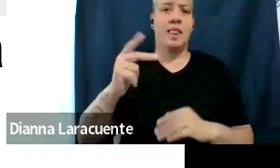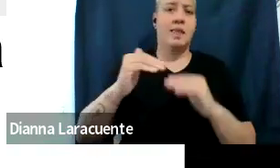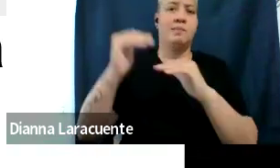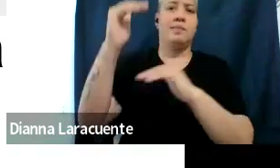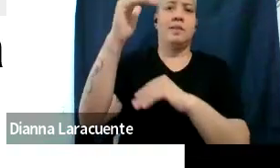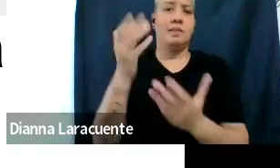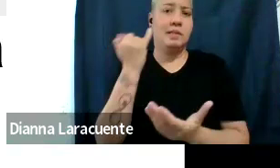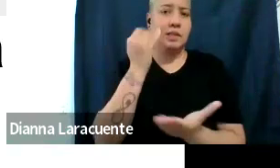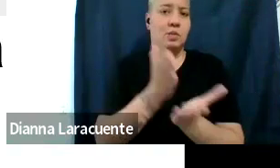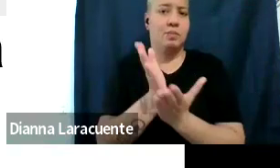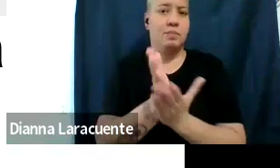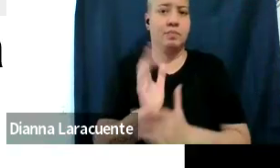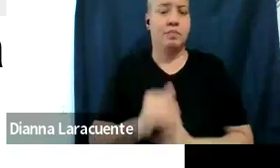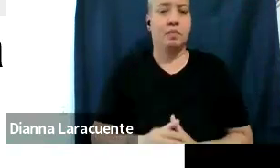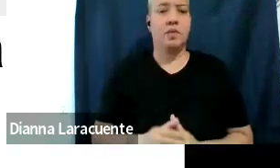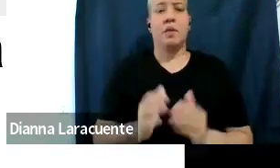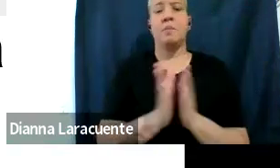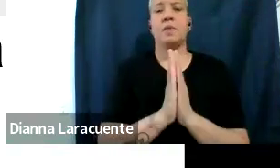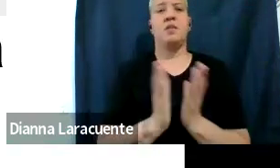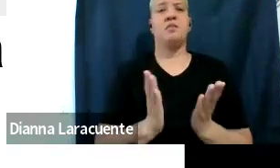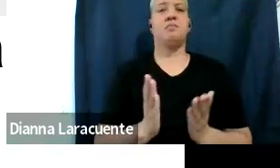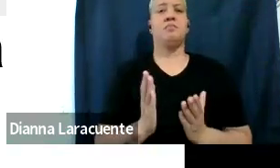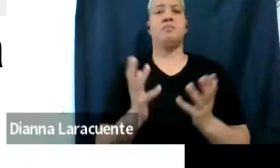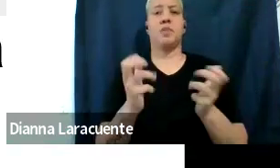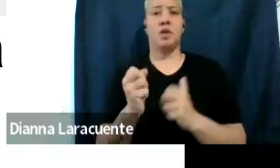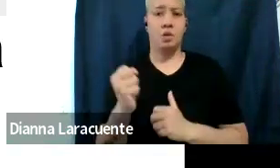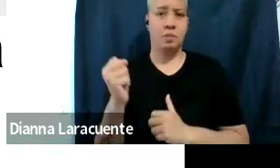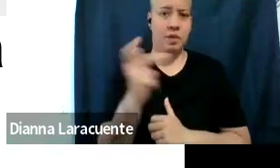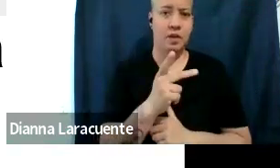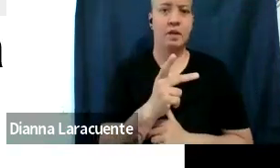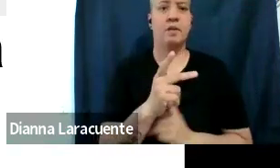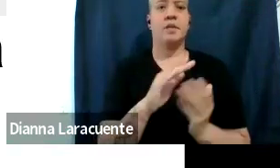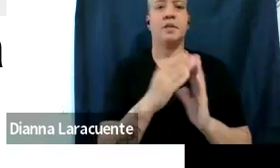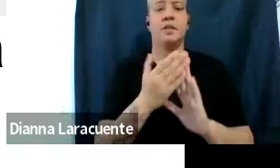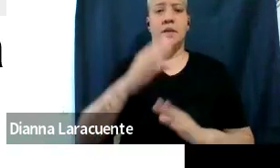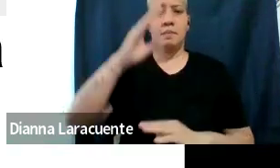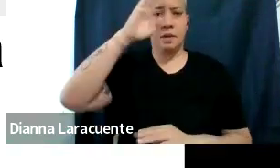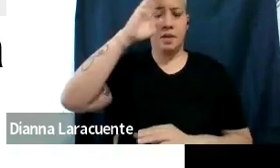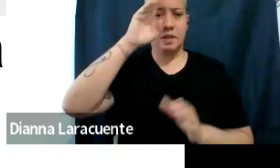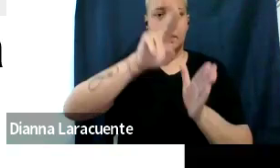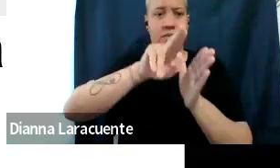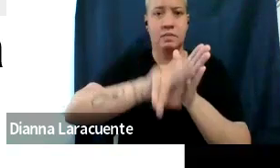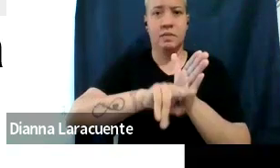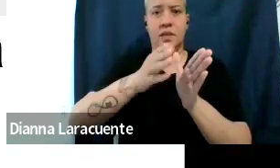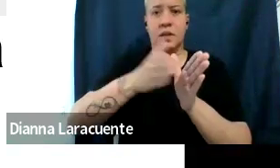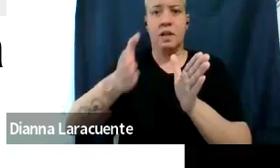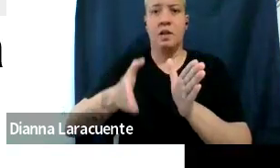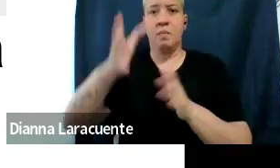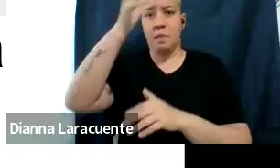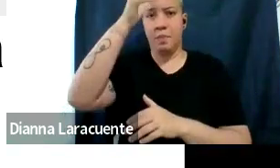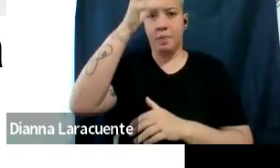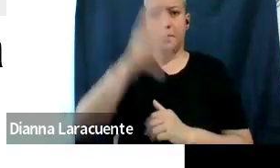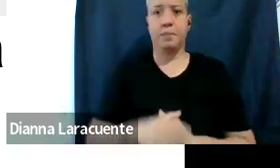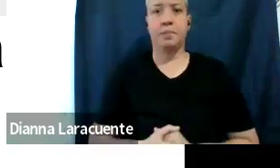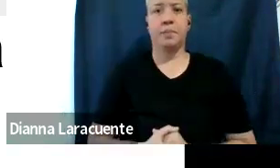dejan. ¿Qué pidió? Quiero volver a mi pueblo de amado de Barranquita a enterrarme al lado de mi padre. Y